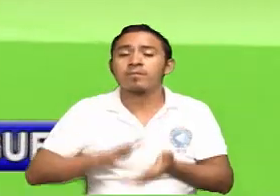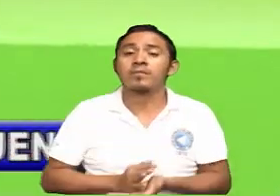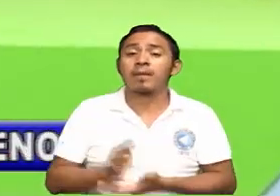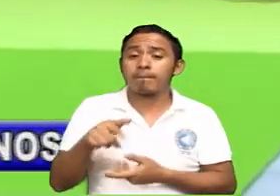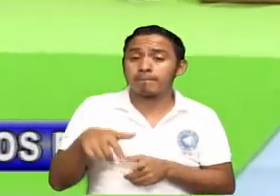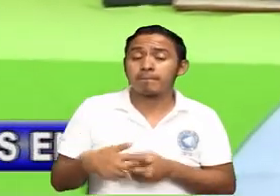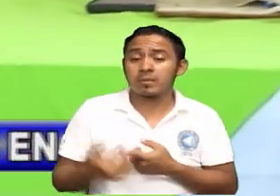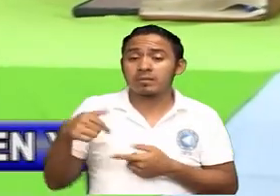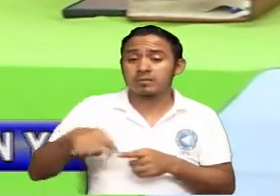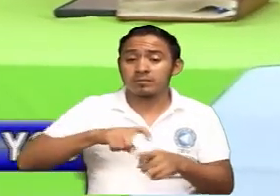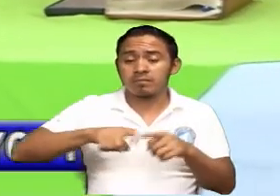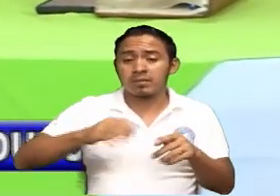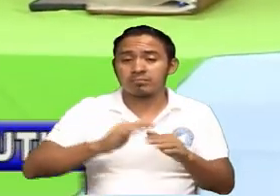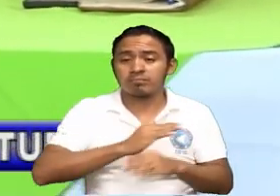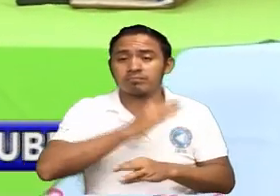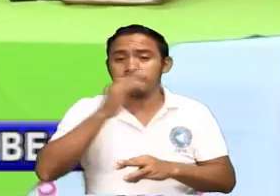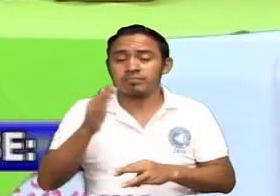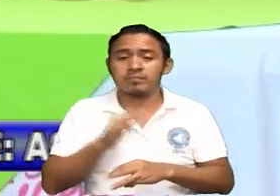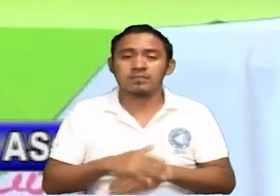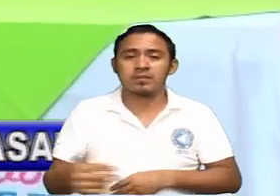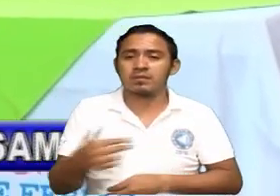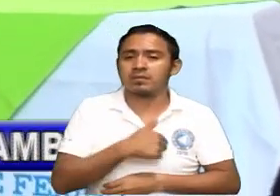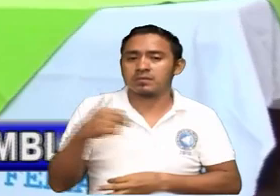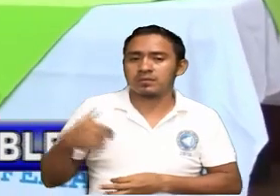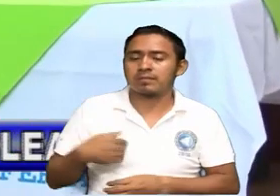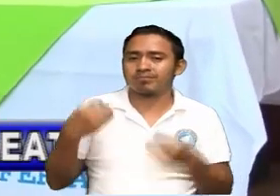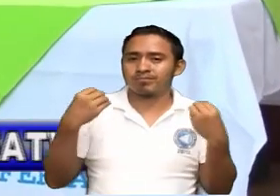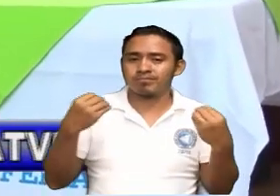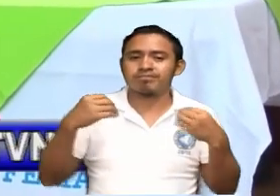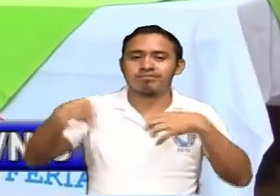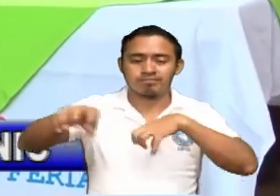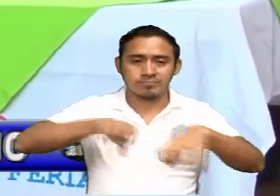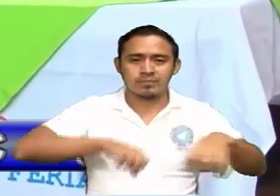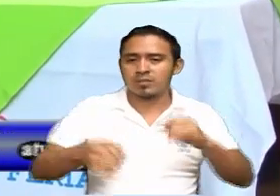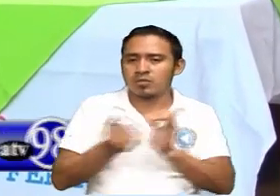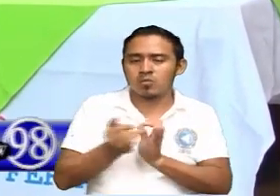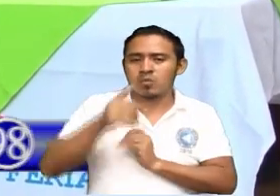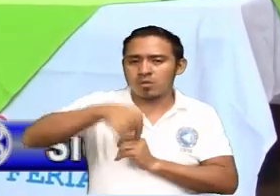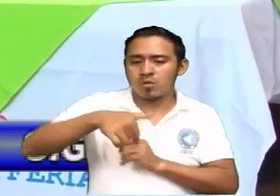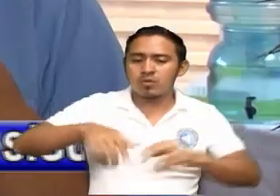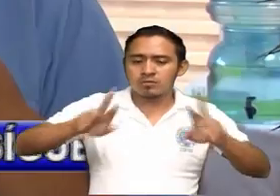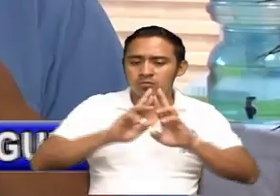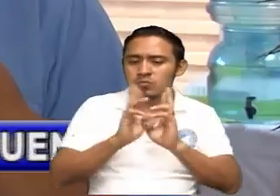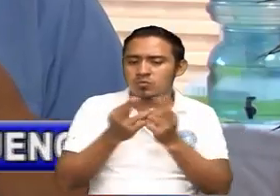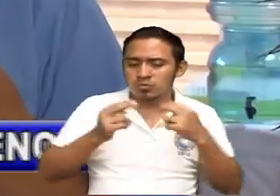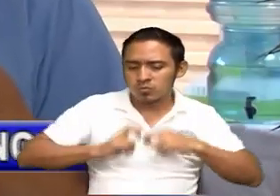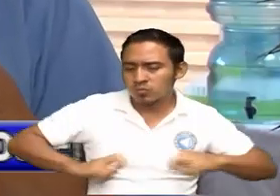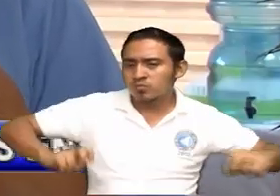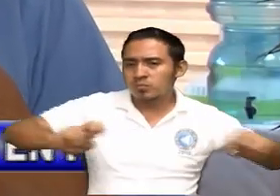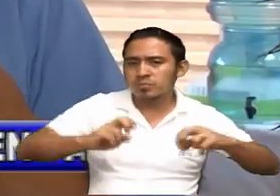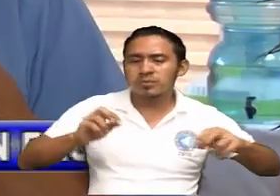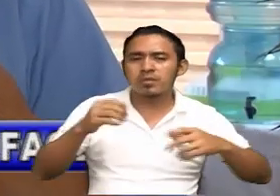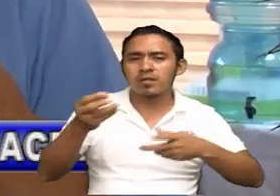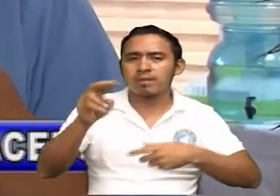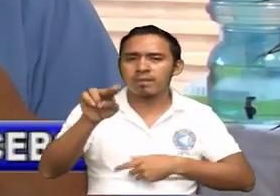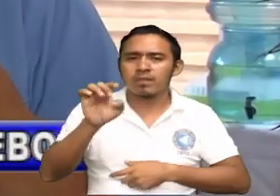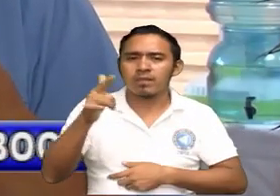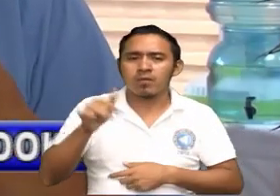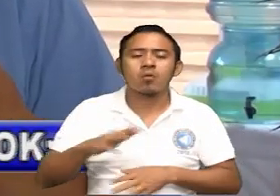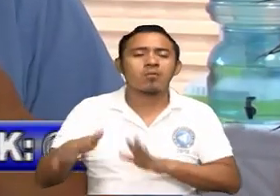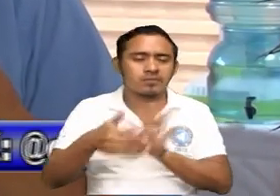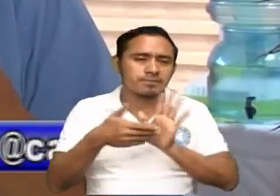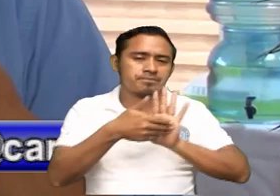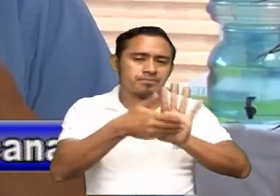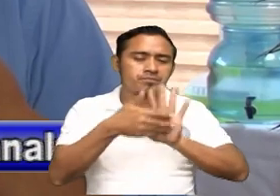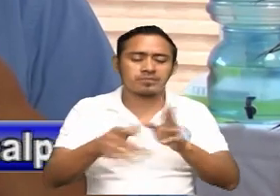este mes para adelante vamos a realizar varios eventos, tanto como hoy la rueda de negocio y después va a haber eventos